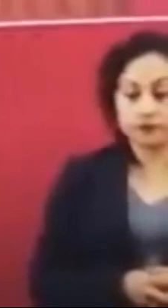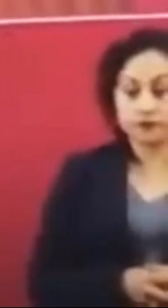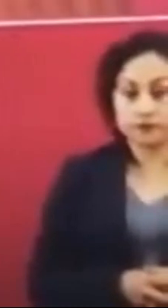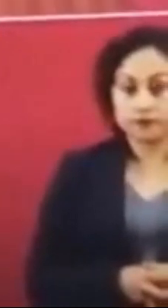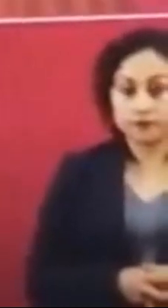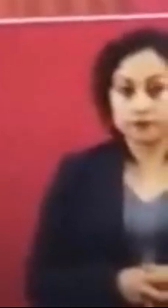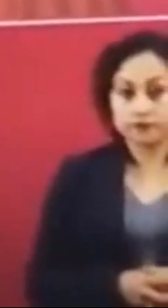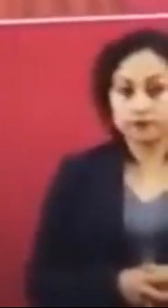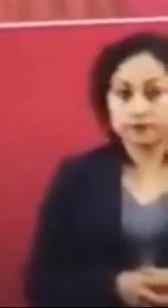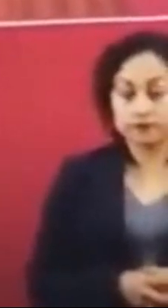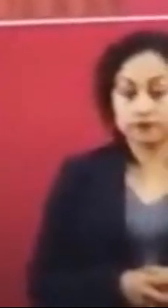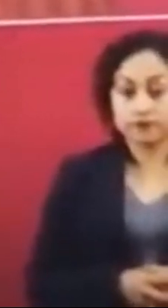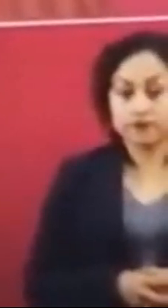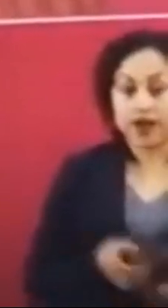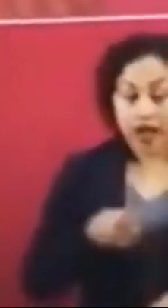integrantes del Poder Ejecutivo,